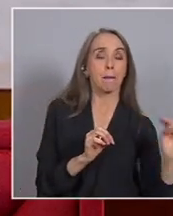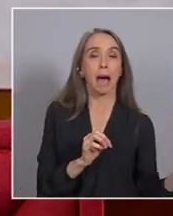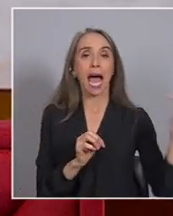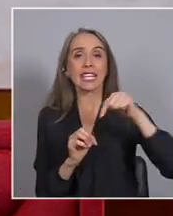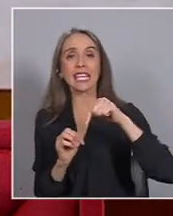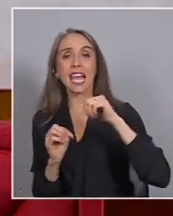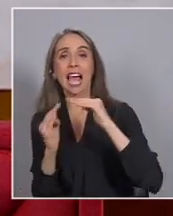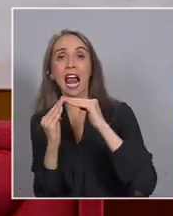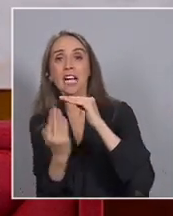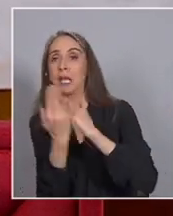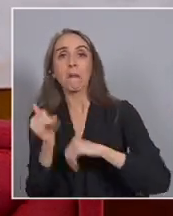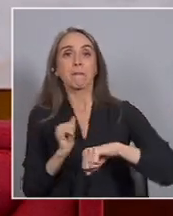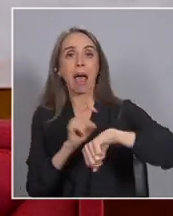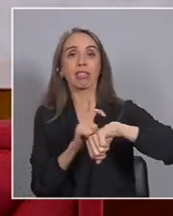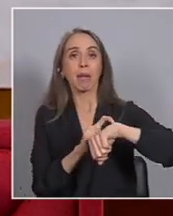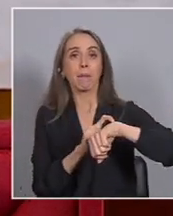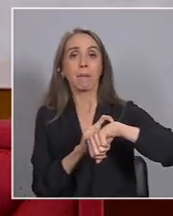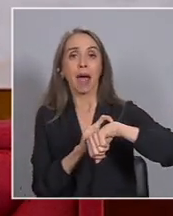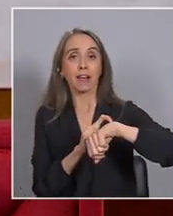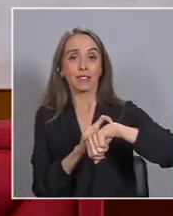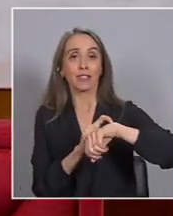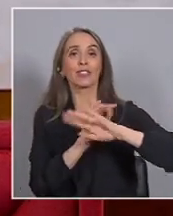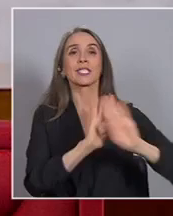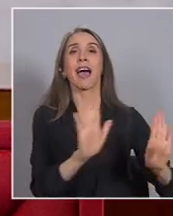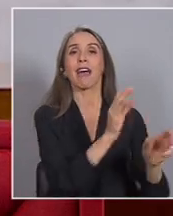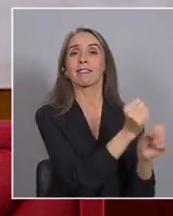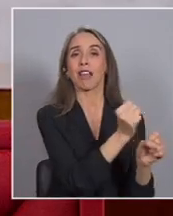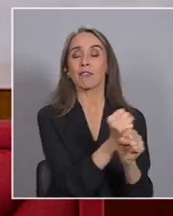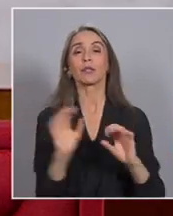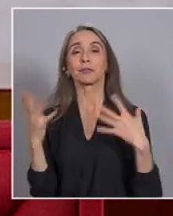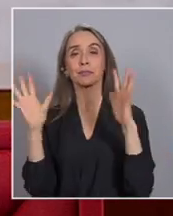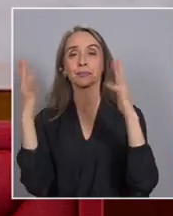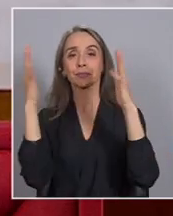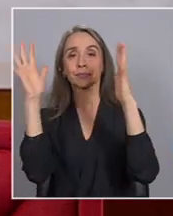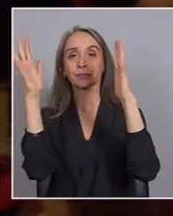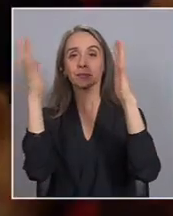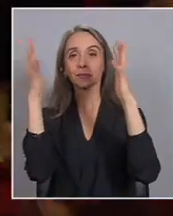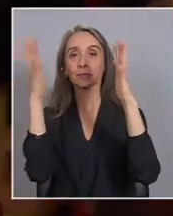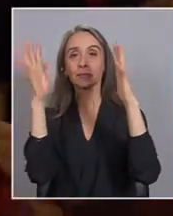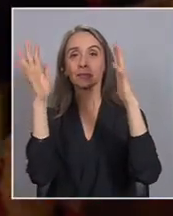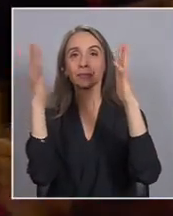más temprano del trabajo. En definitiva,